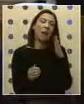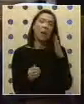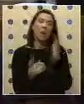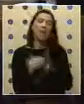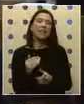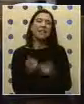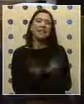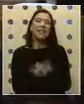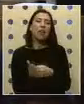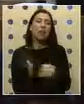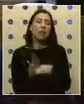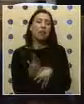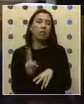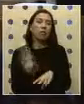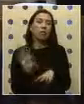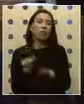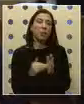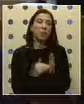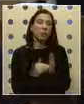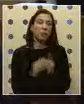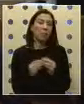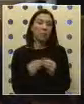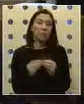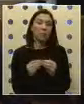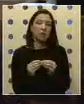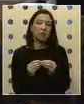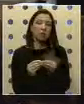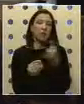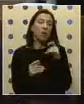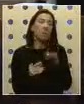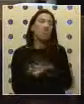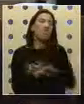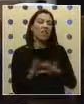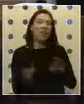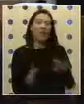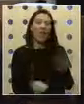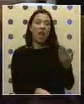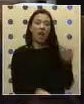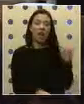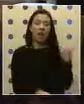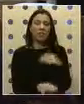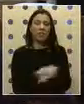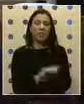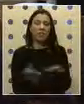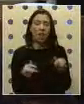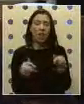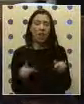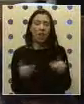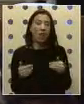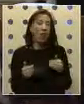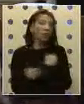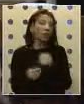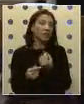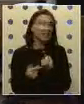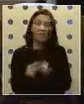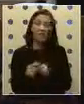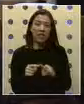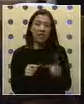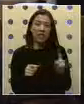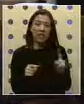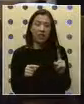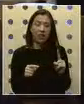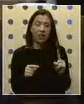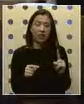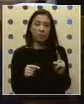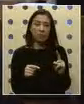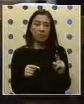del salario mínimo de los 250.000 pesos, porque eso ya quedó atrás. Hoy día la cifra es otra. ¿Por